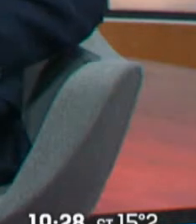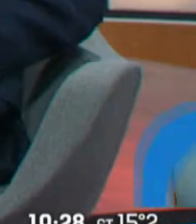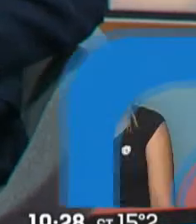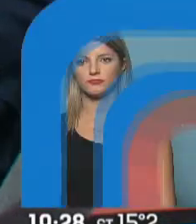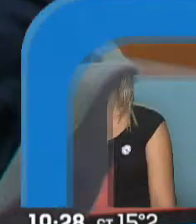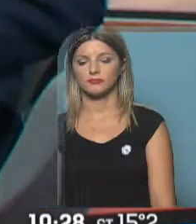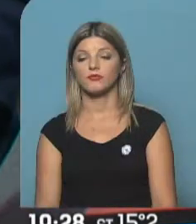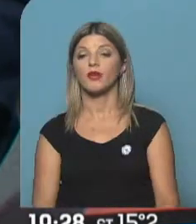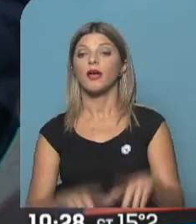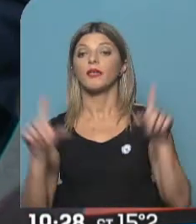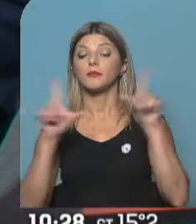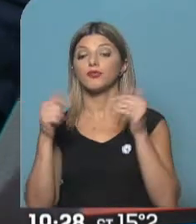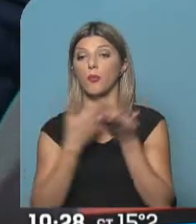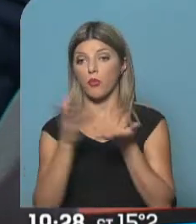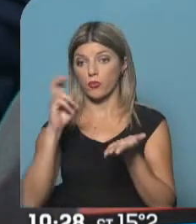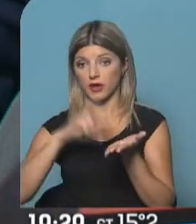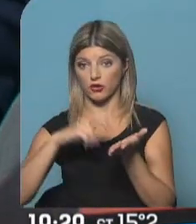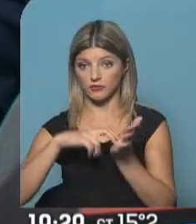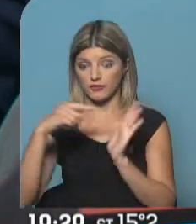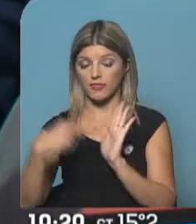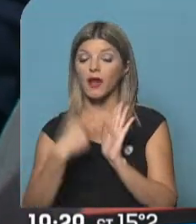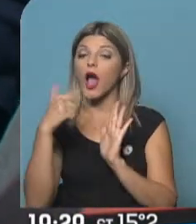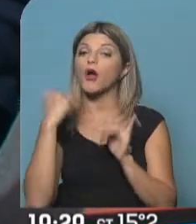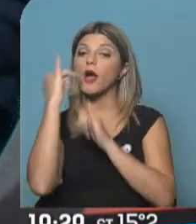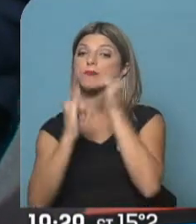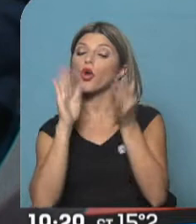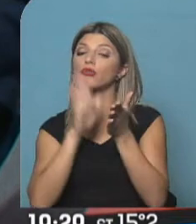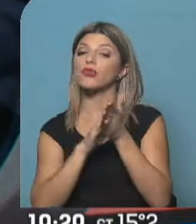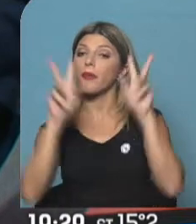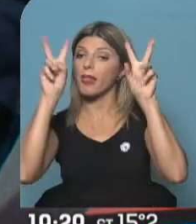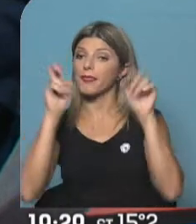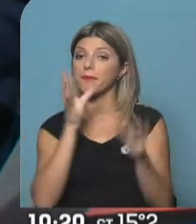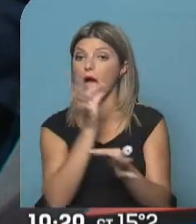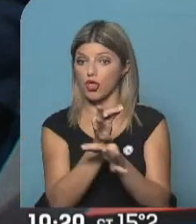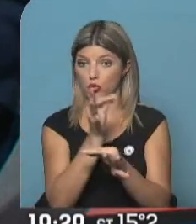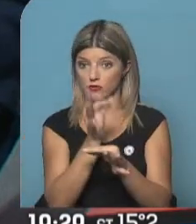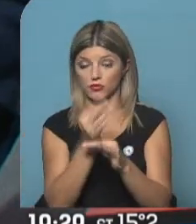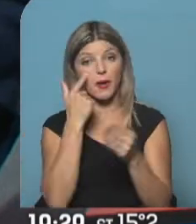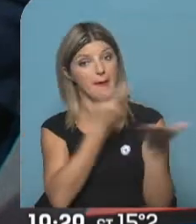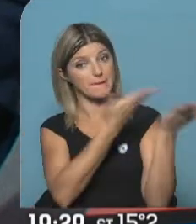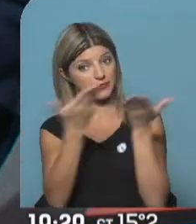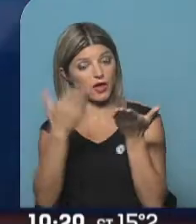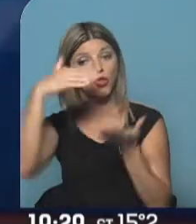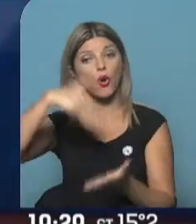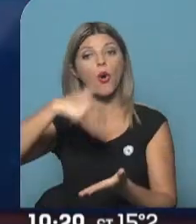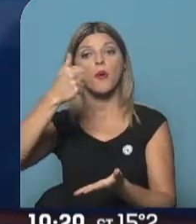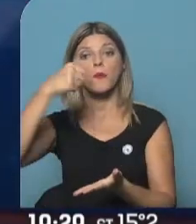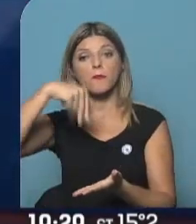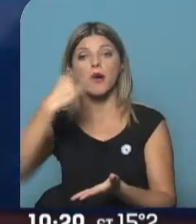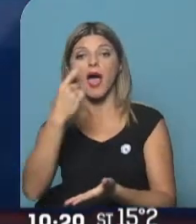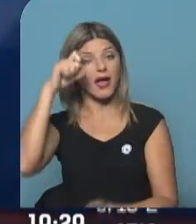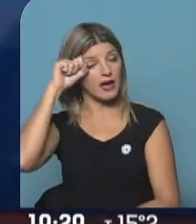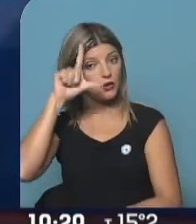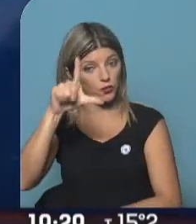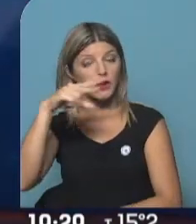en el noticiero central de la televisión pública vamos a hablar ahora de educación porque tenemos como invitado a manuel vidal que es el secretario de gestión educativa